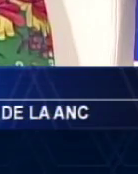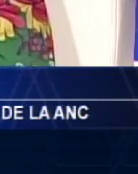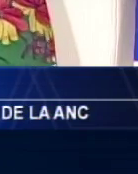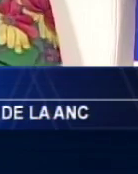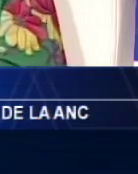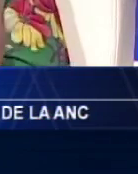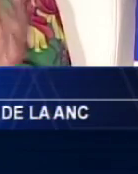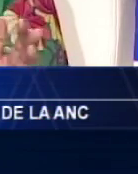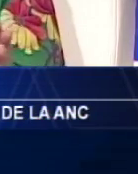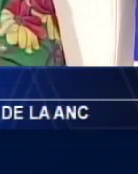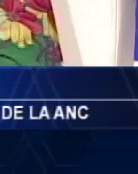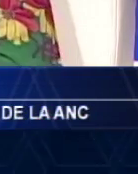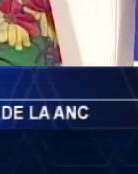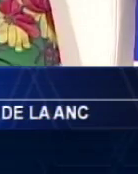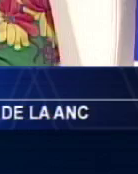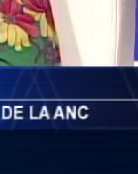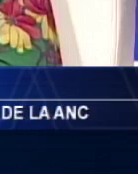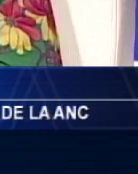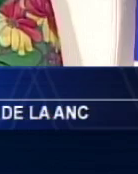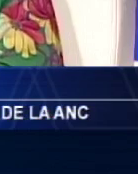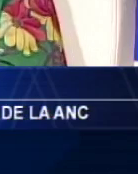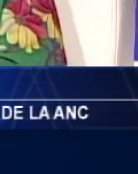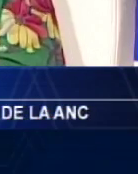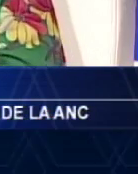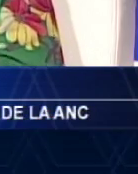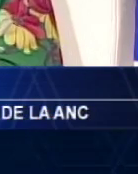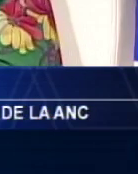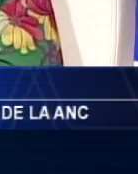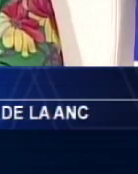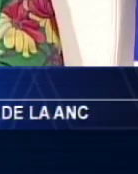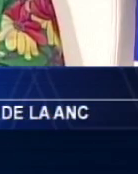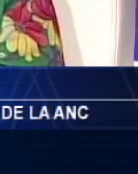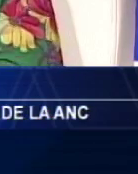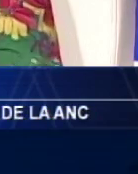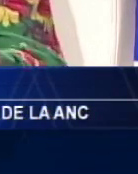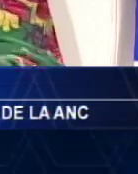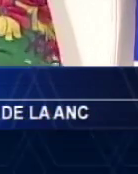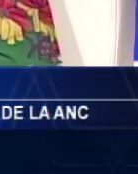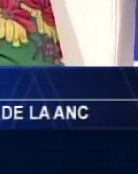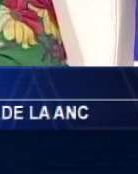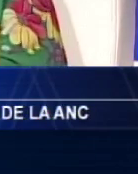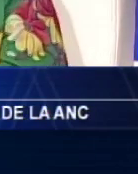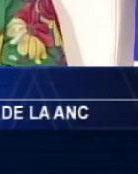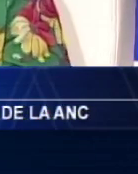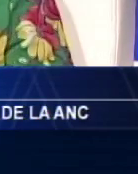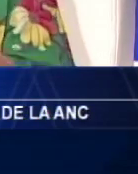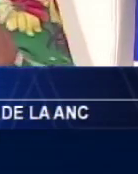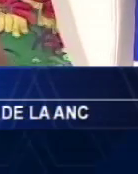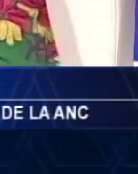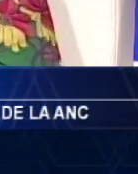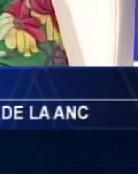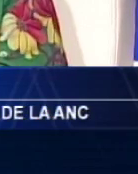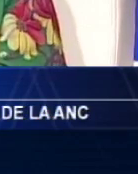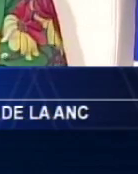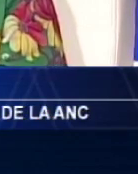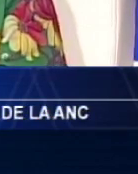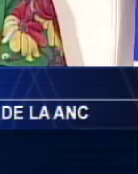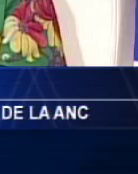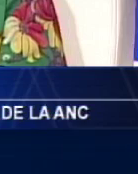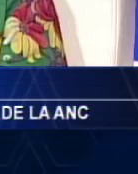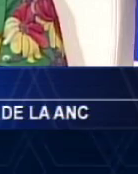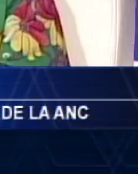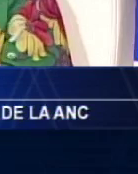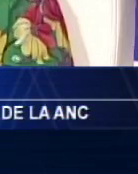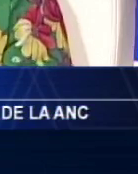más en este momento, son 4 años, 5 años de asedio al gobierno de Nicolás Maduro y de una agenda criminal contra el pueblo